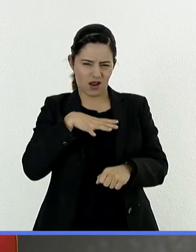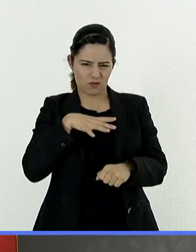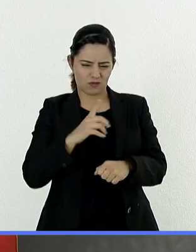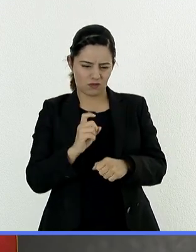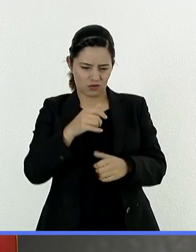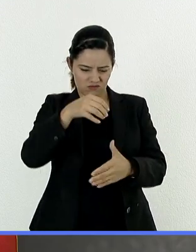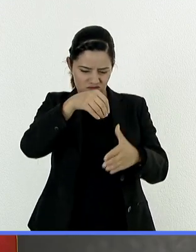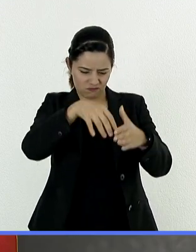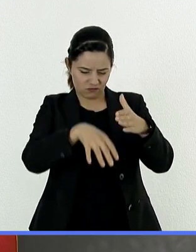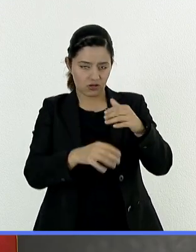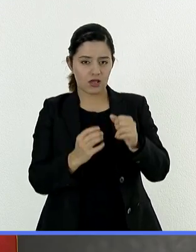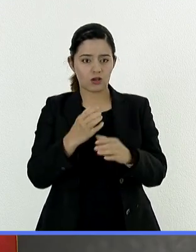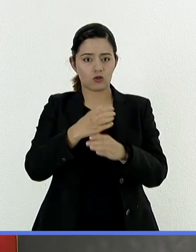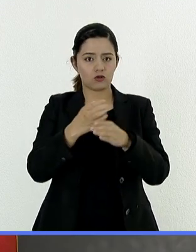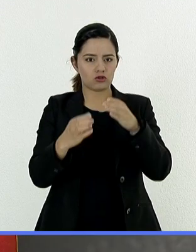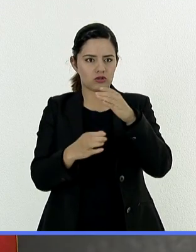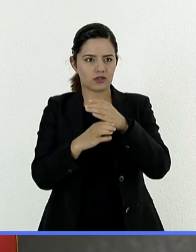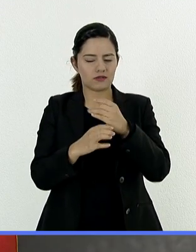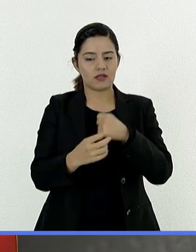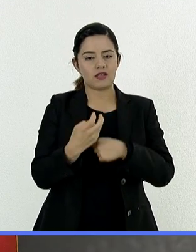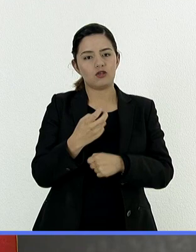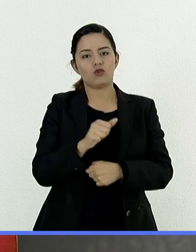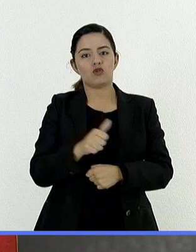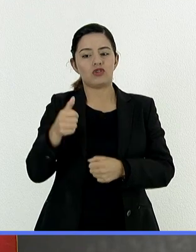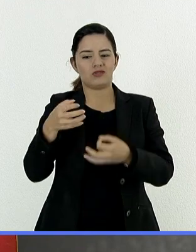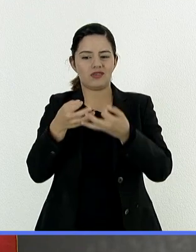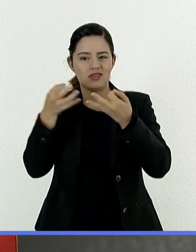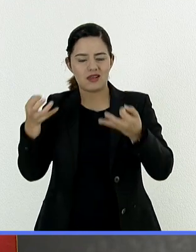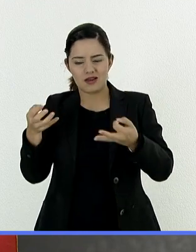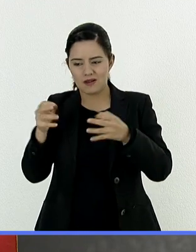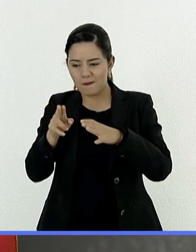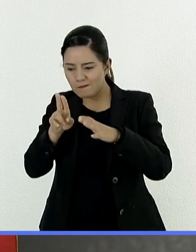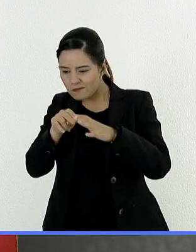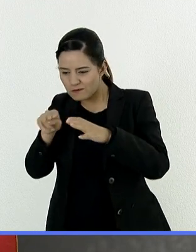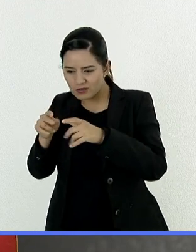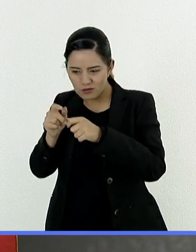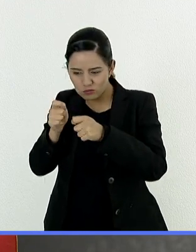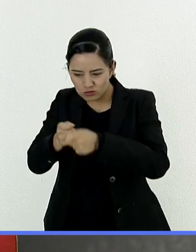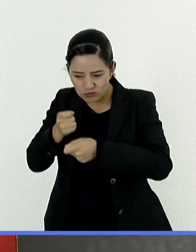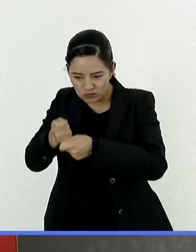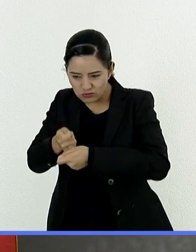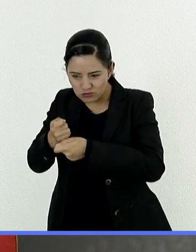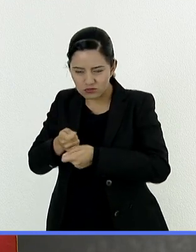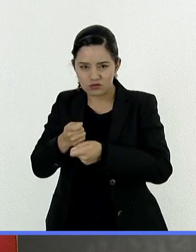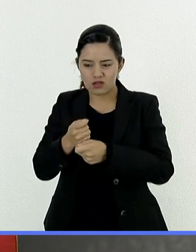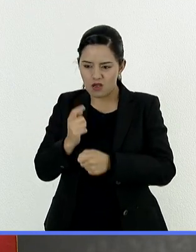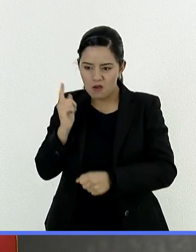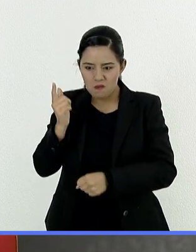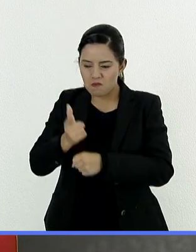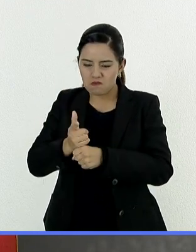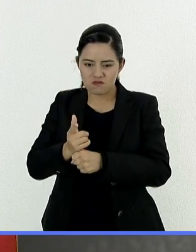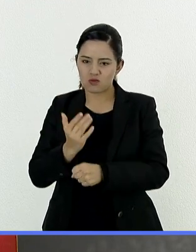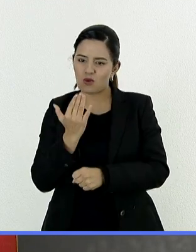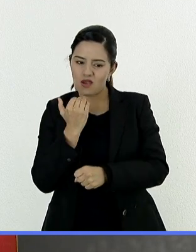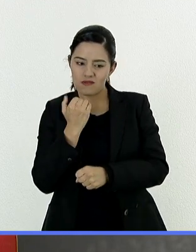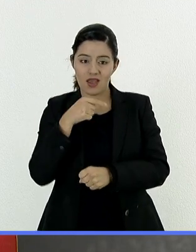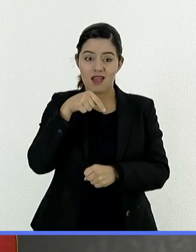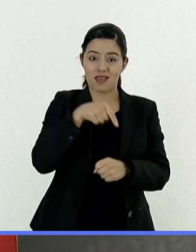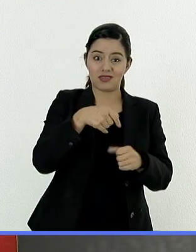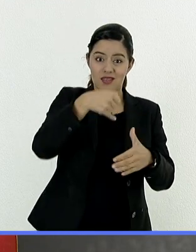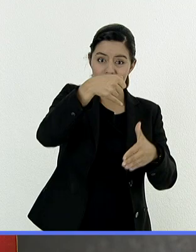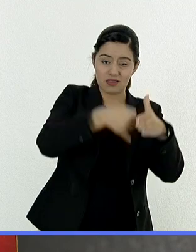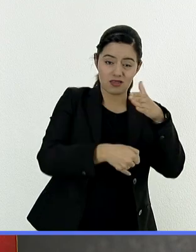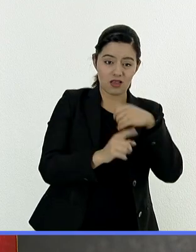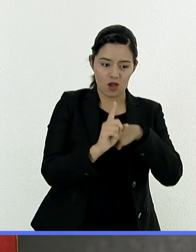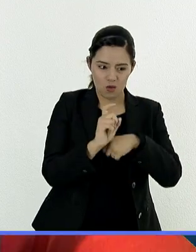excavaciones de superficie no aparecen este tipo de materiales que son Aparentemente particulares únicos de estos sistemas